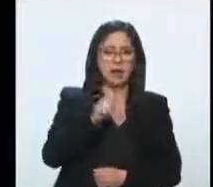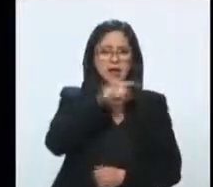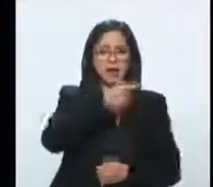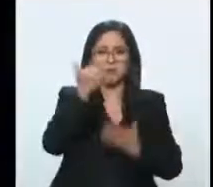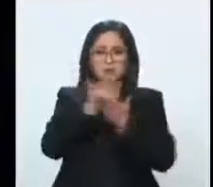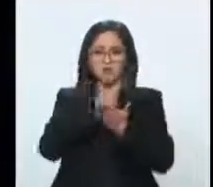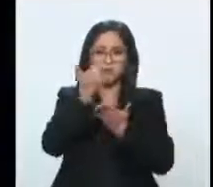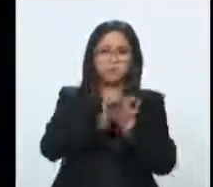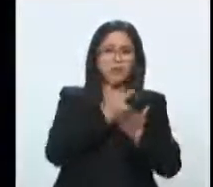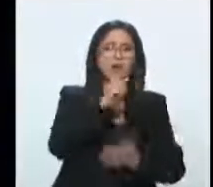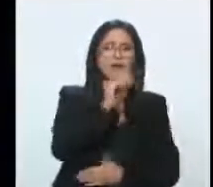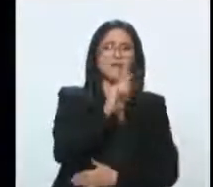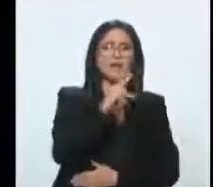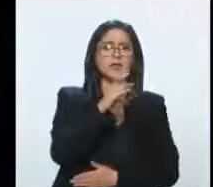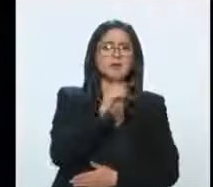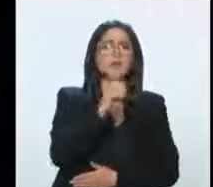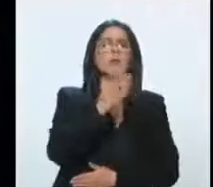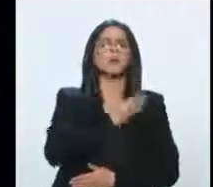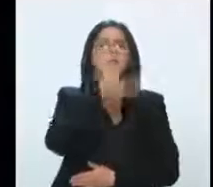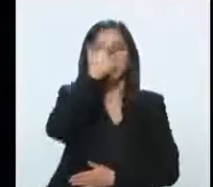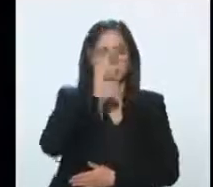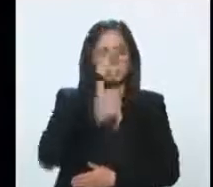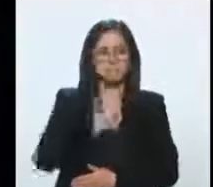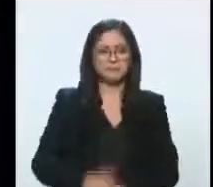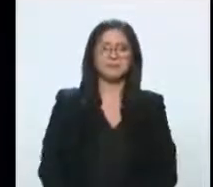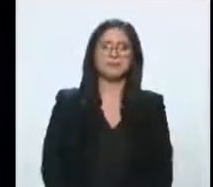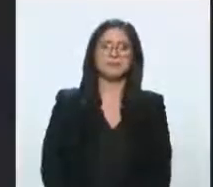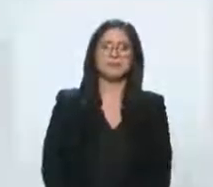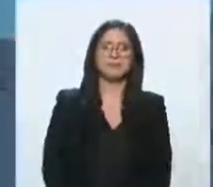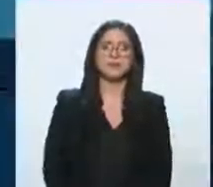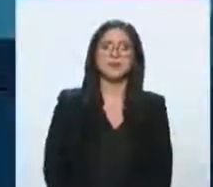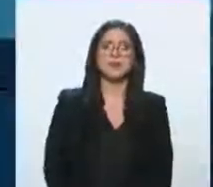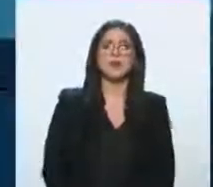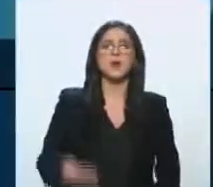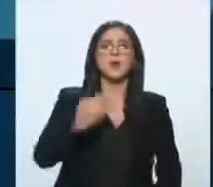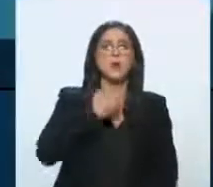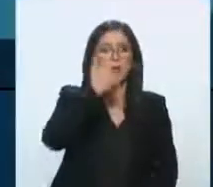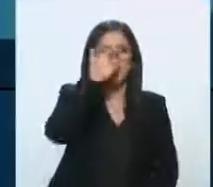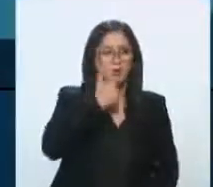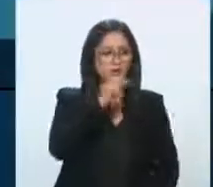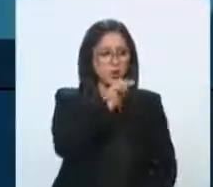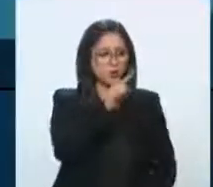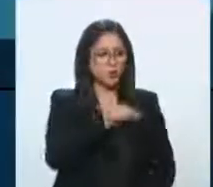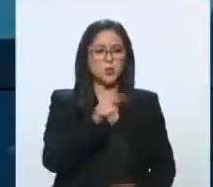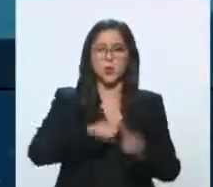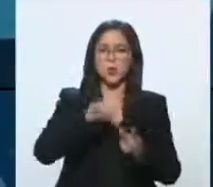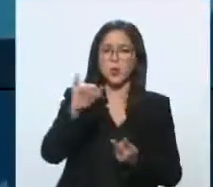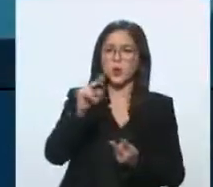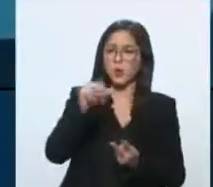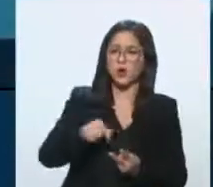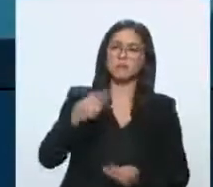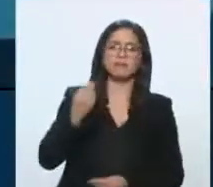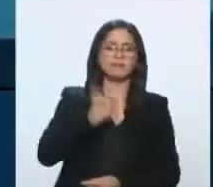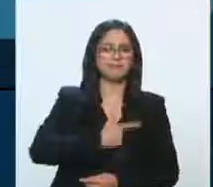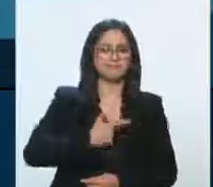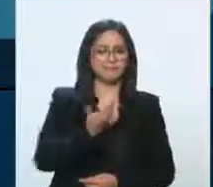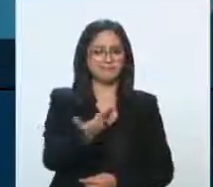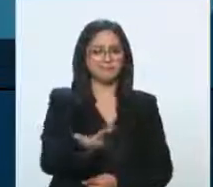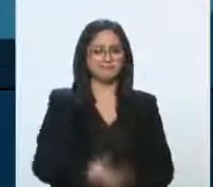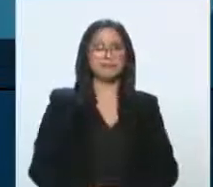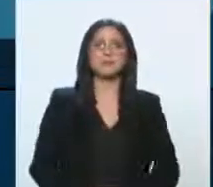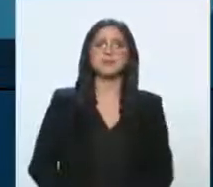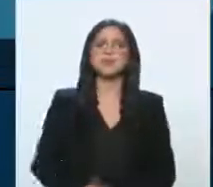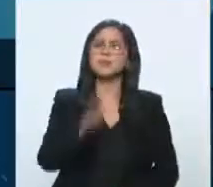de este proceso. Francisco, buenas noches. Buenas noches, Azul. Juan, ¿cómo están? Un gusto. Buenas noches, pues bienvenido. A ver, cuéntanos un